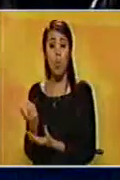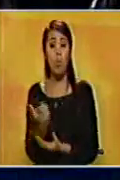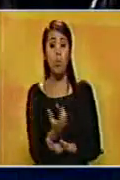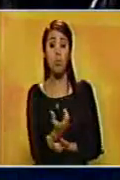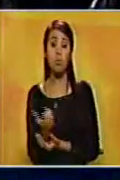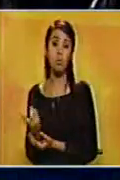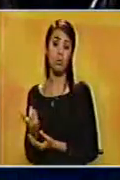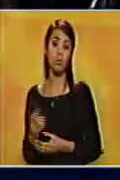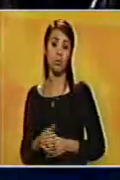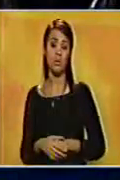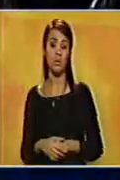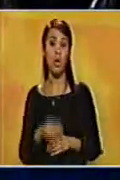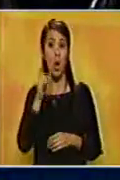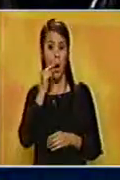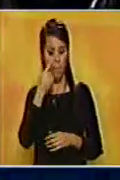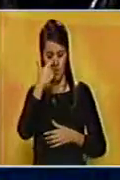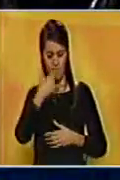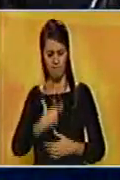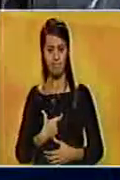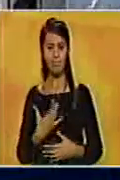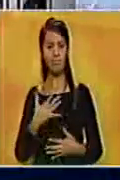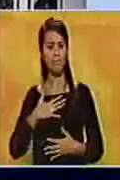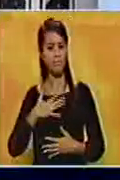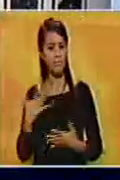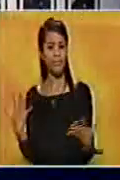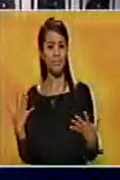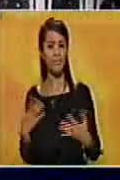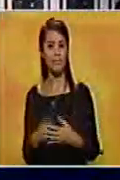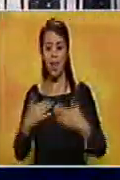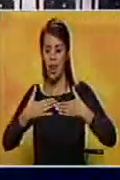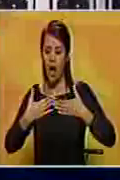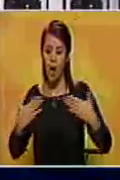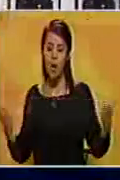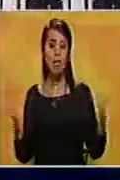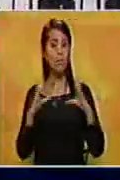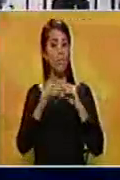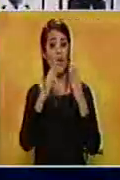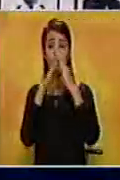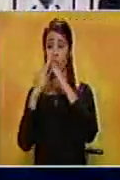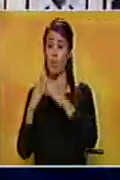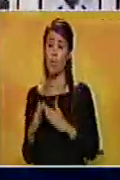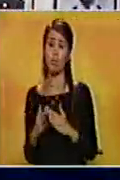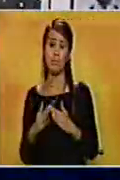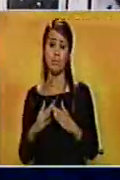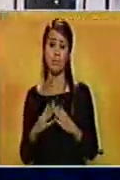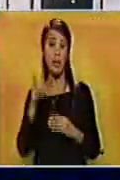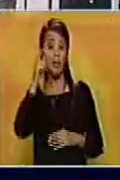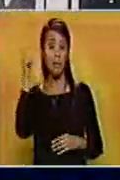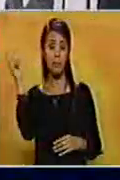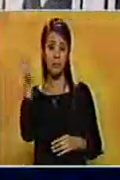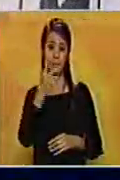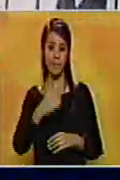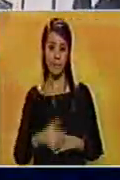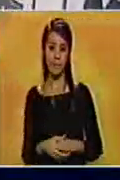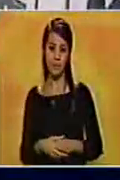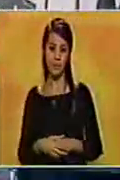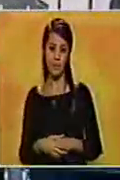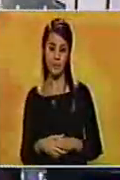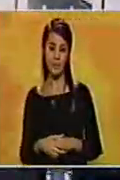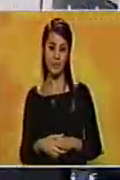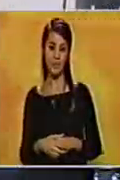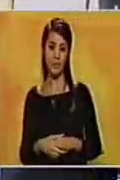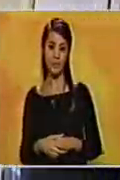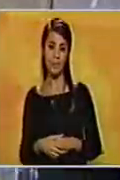el hombre íntegro que está a la orden de la comunidad y del pueblo. Y que